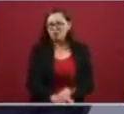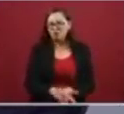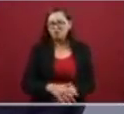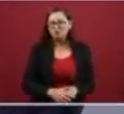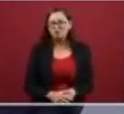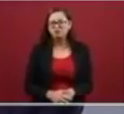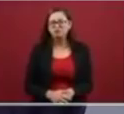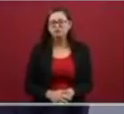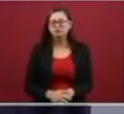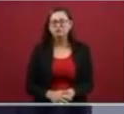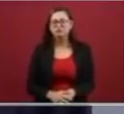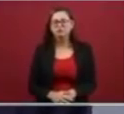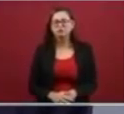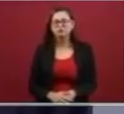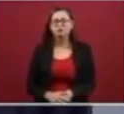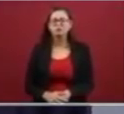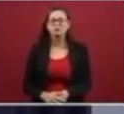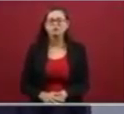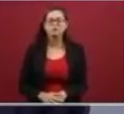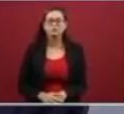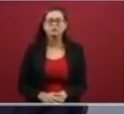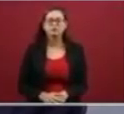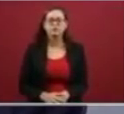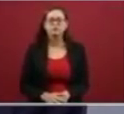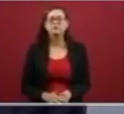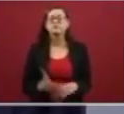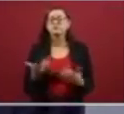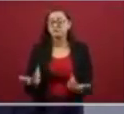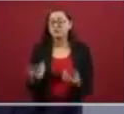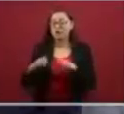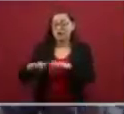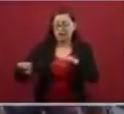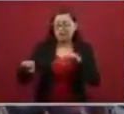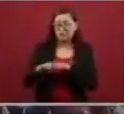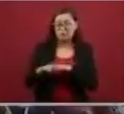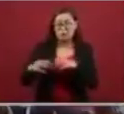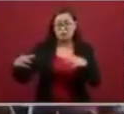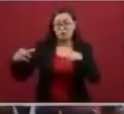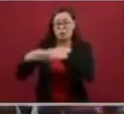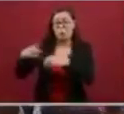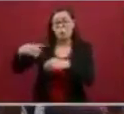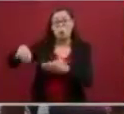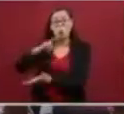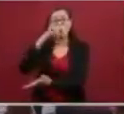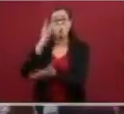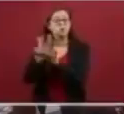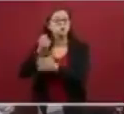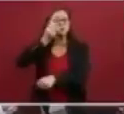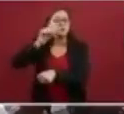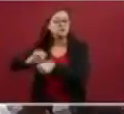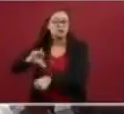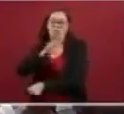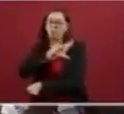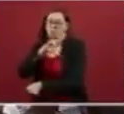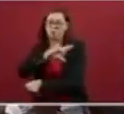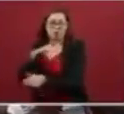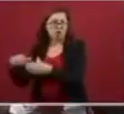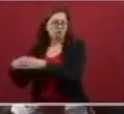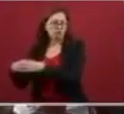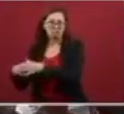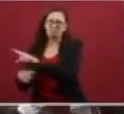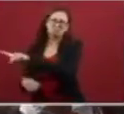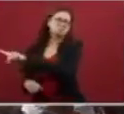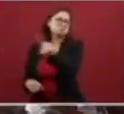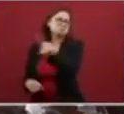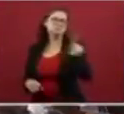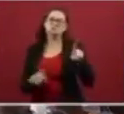ampliado cuentan con secretarios particulares. Se eliminaron los